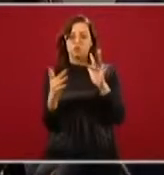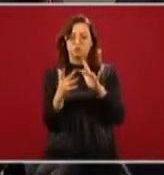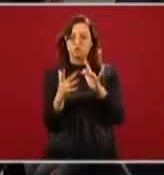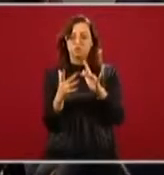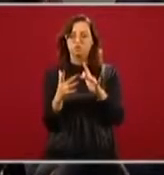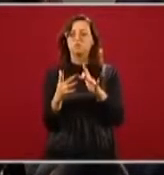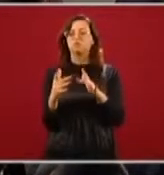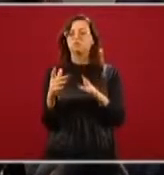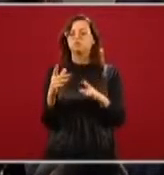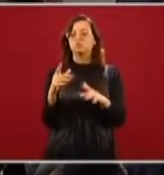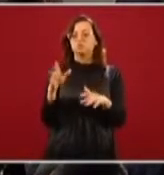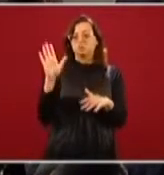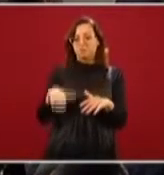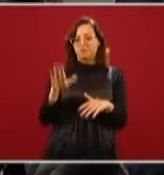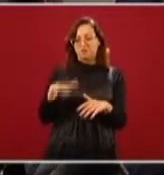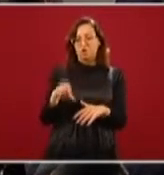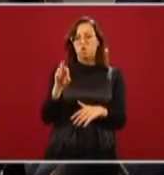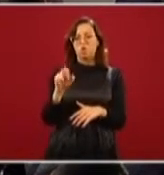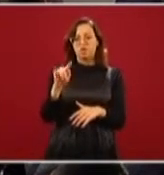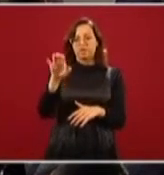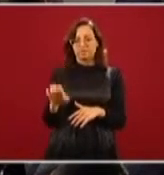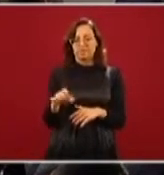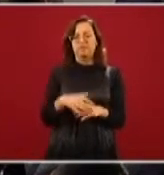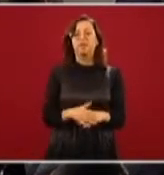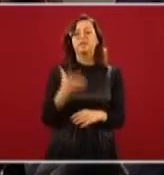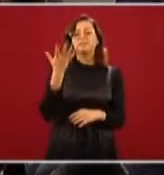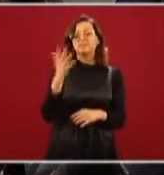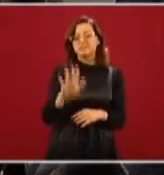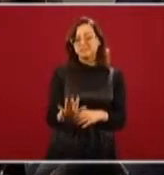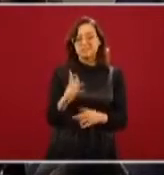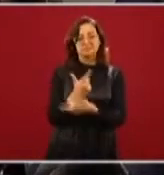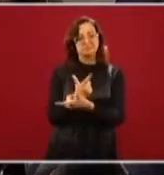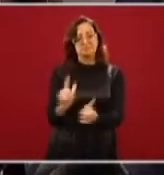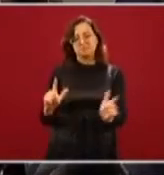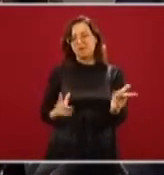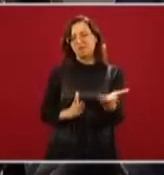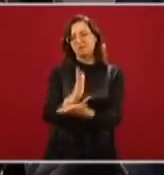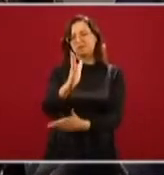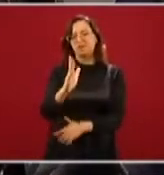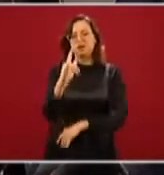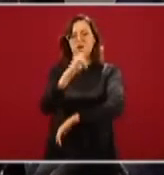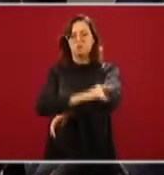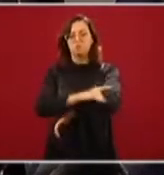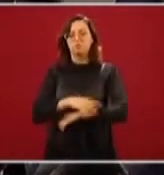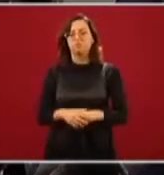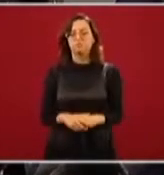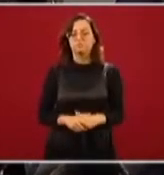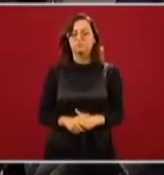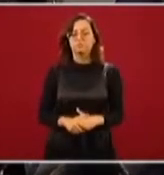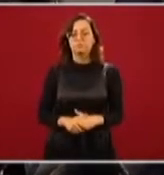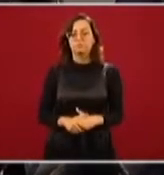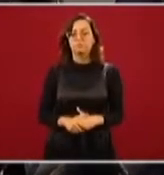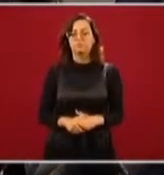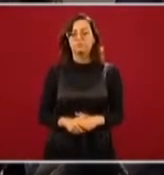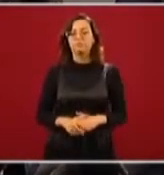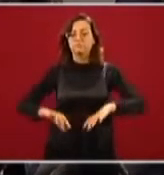a Periférico Oriente. Y la 10 es el acceso libre al aeropuerto Felipe Ángeles. Estas vialidades